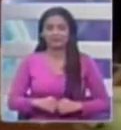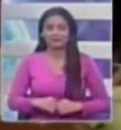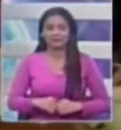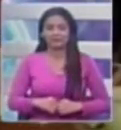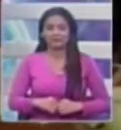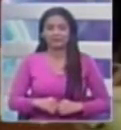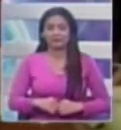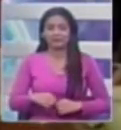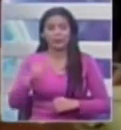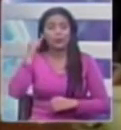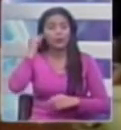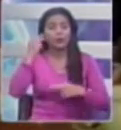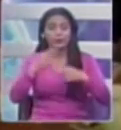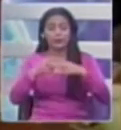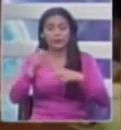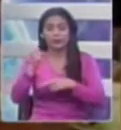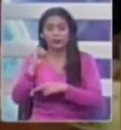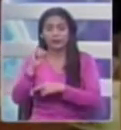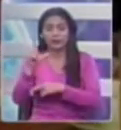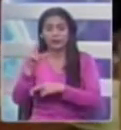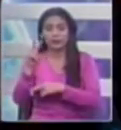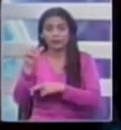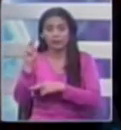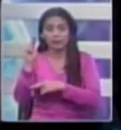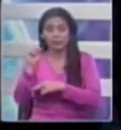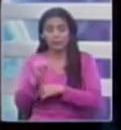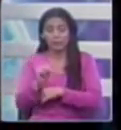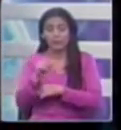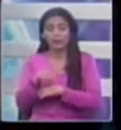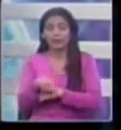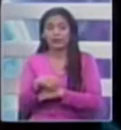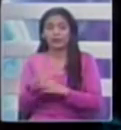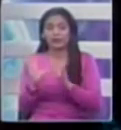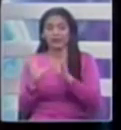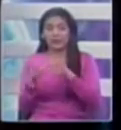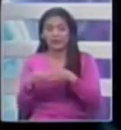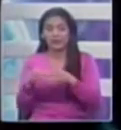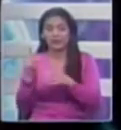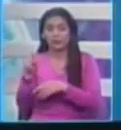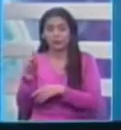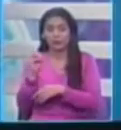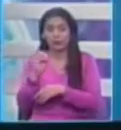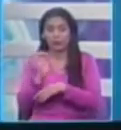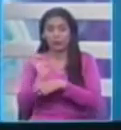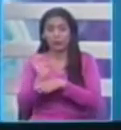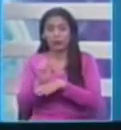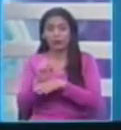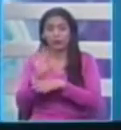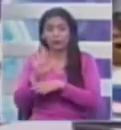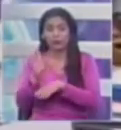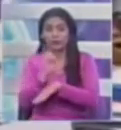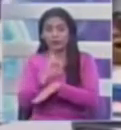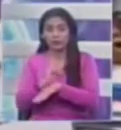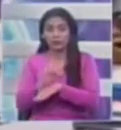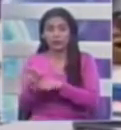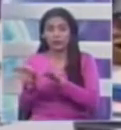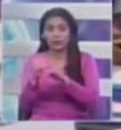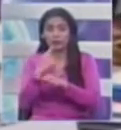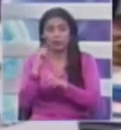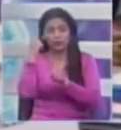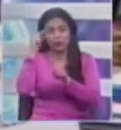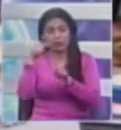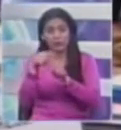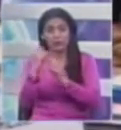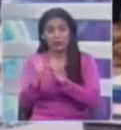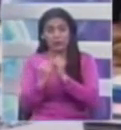su parte, Silvana Vallejo, directora ejecutiva de ProEcuador, indicó que ellos están involucrados en las perspectivas económicas para este año, ya